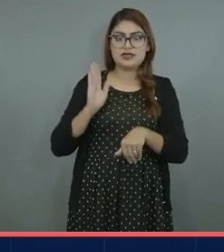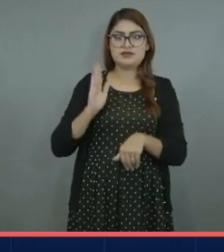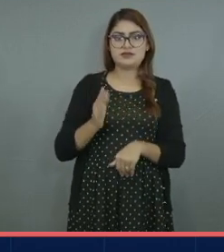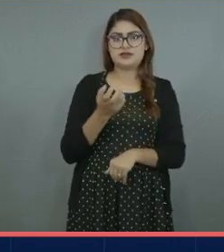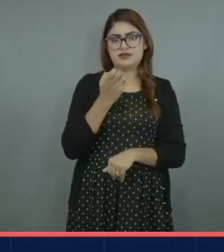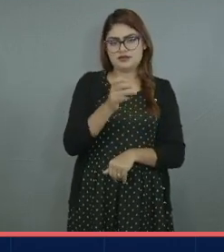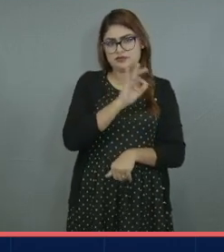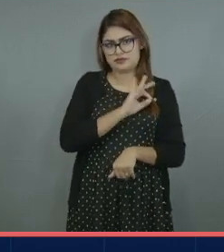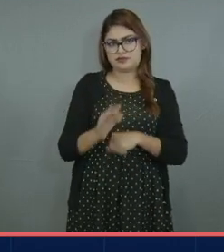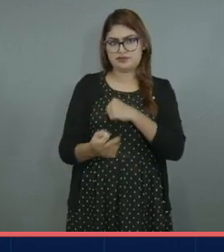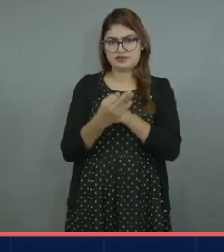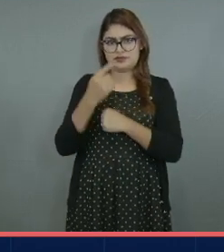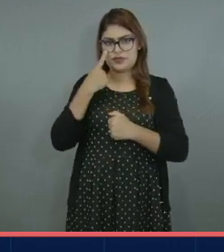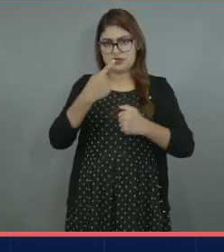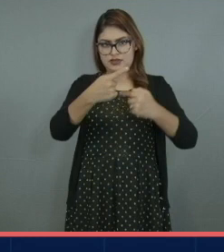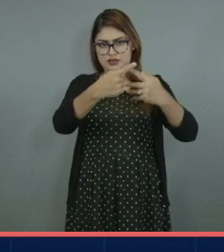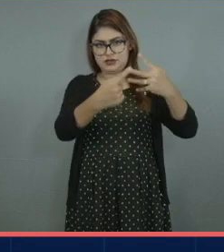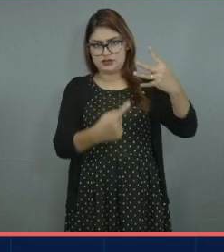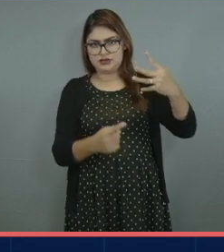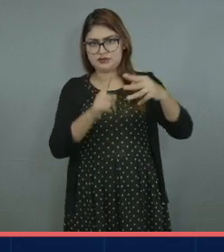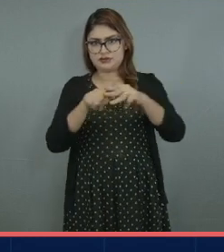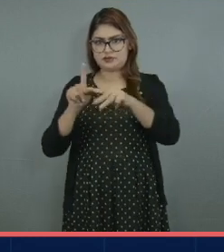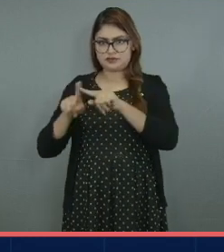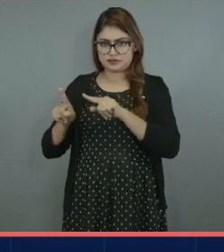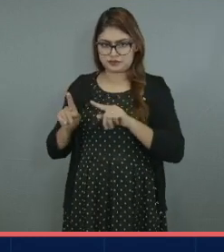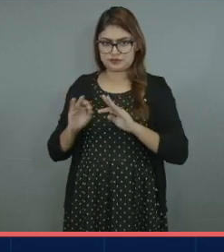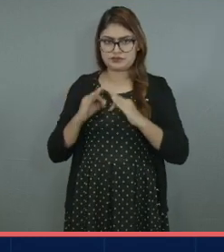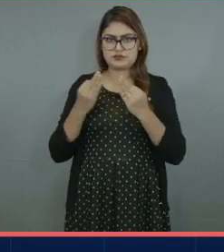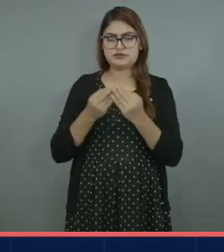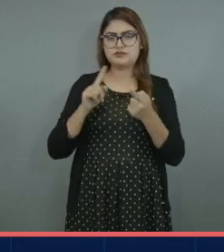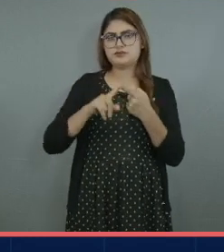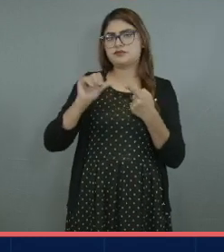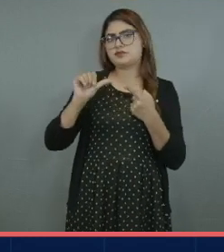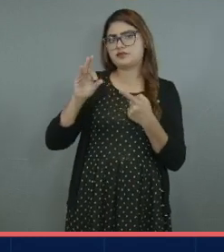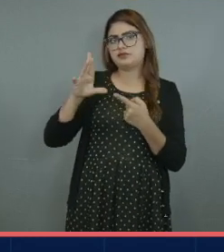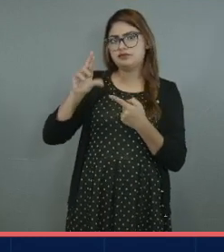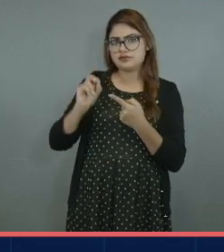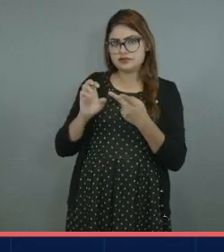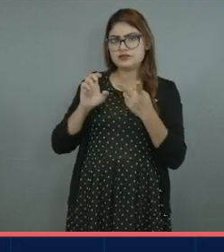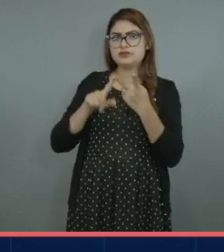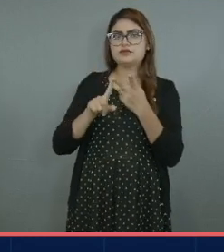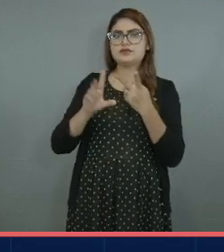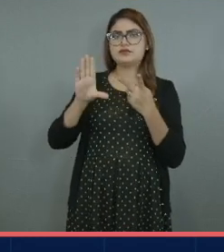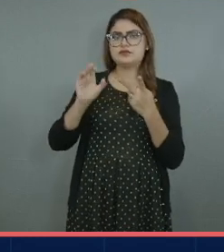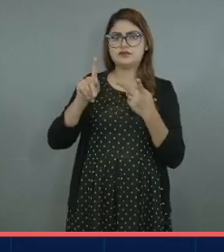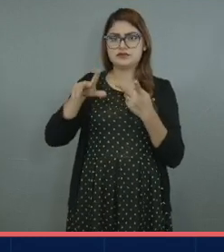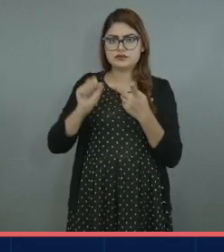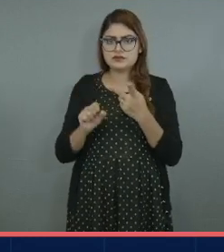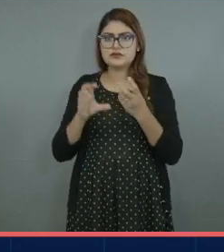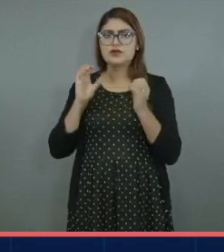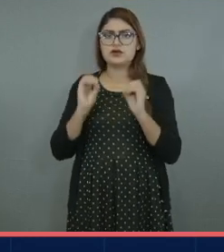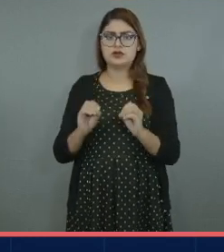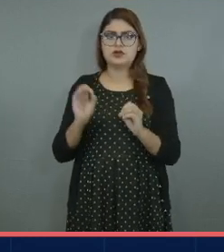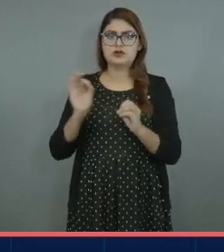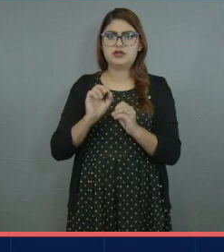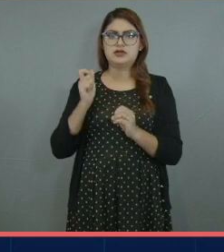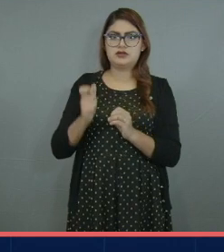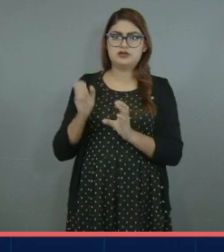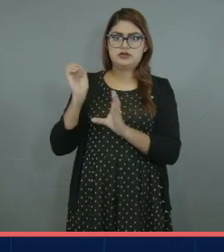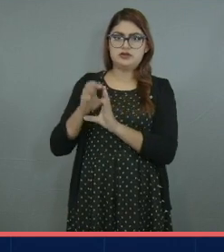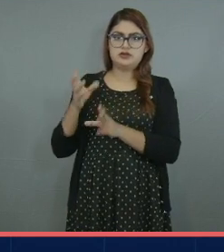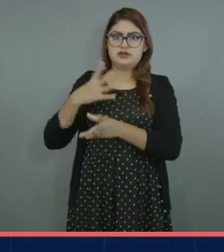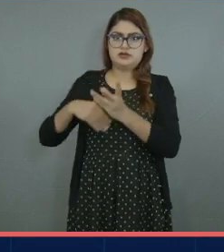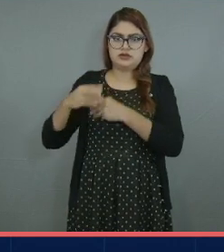varias opciones, como ustedes lo están viendo: Afores, CETES, compra de acciones y portafolios de inversión. Hoy solamente vamos a